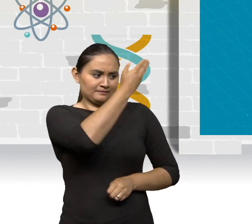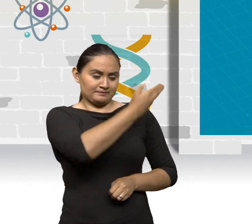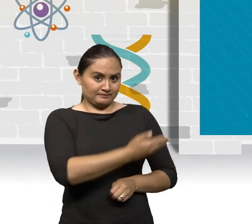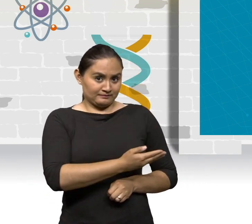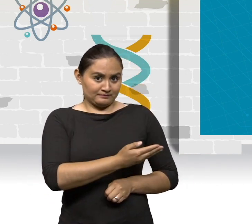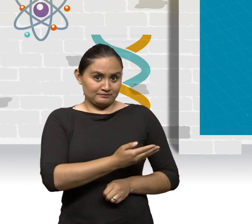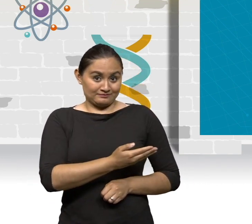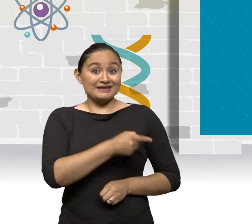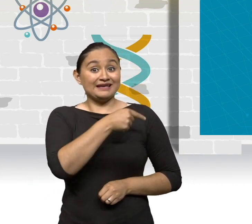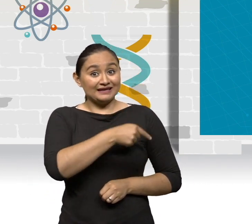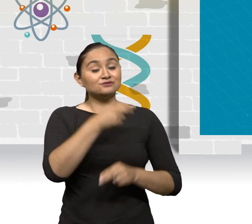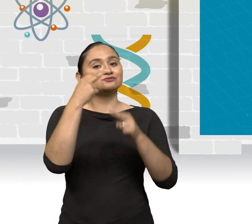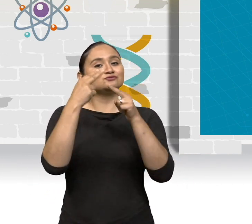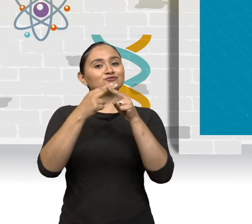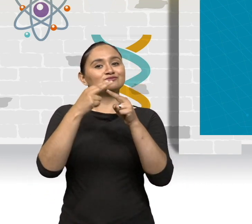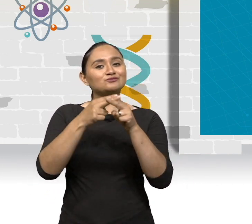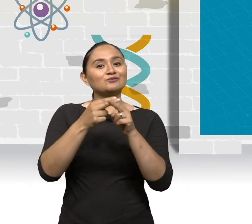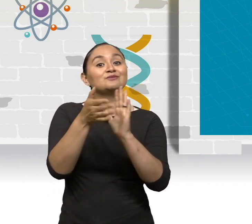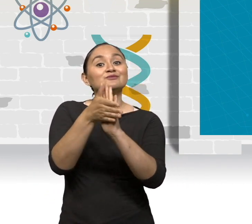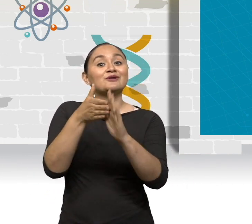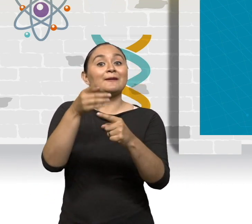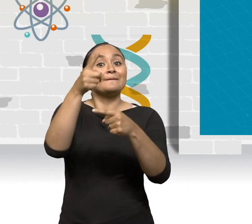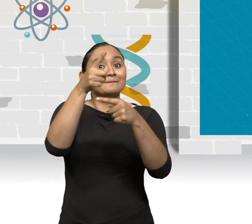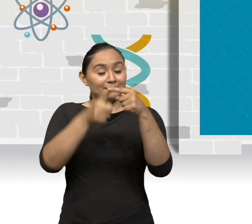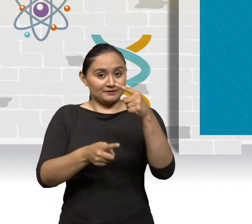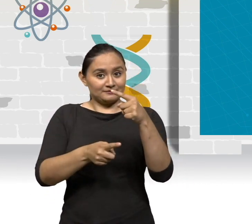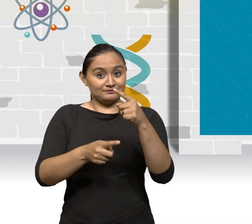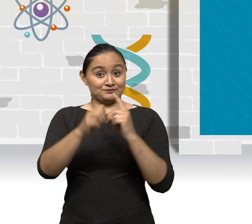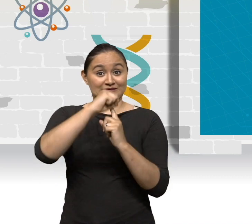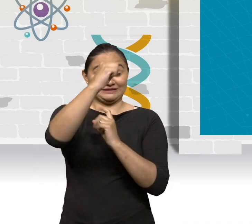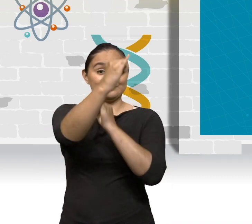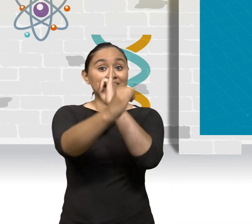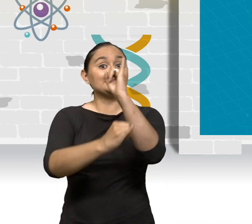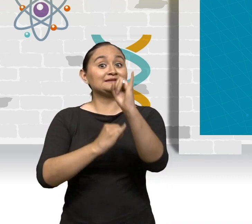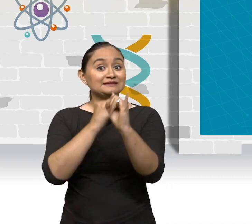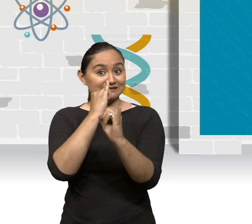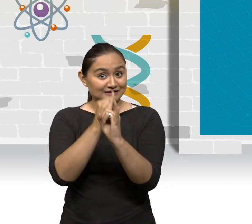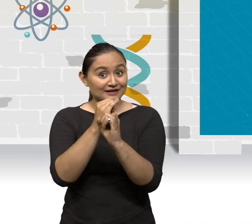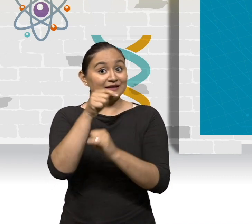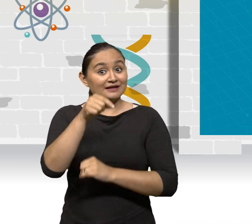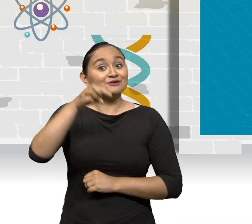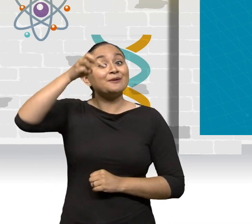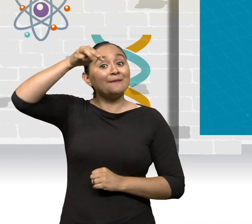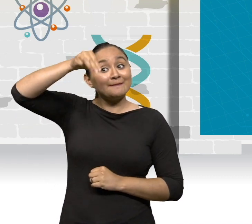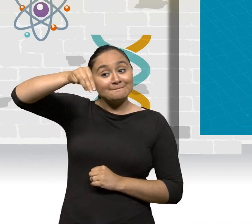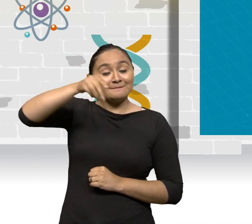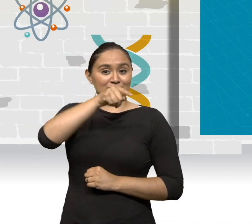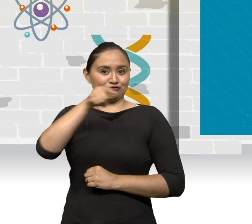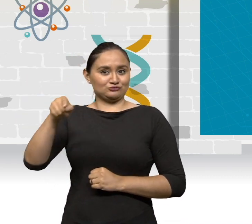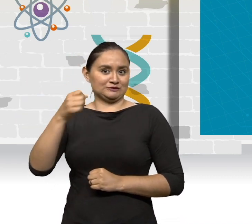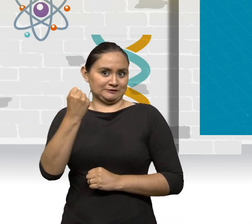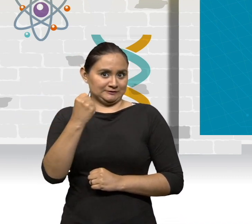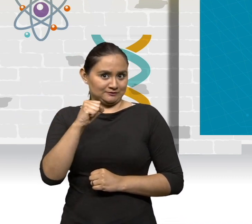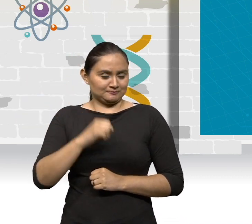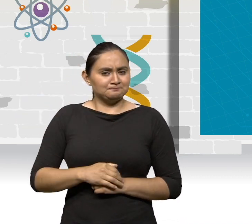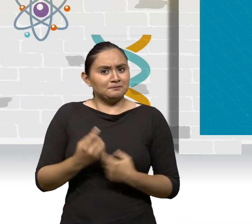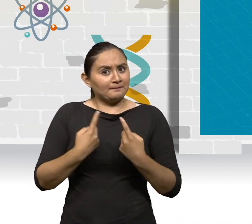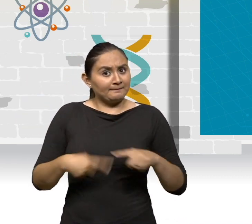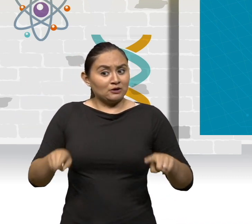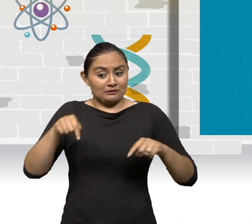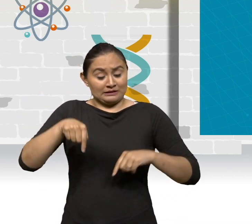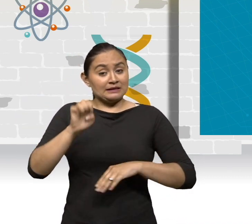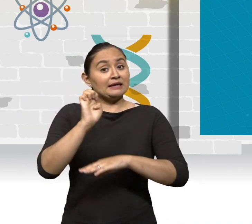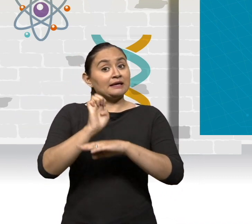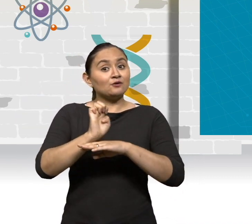magnitud física se denomina velocidad media. La unidad según el Sistema Internacional para esta es el metro sobre segundo, aunque en